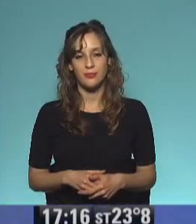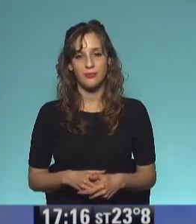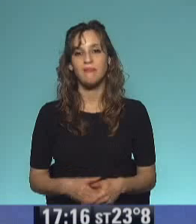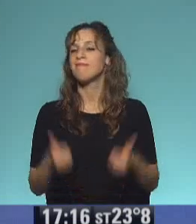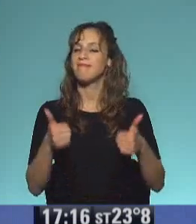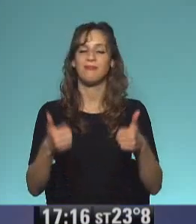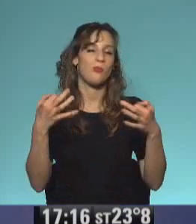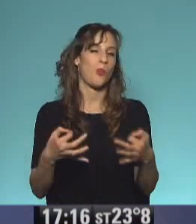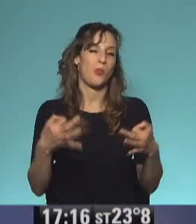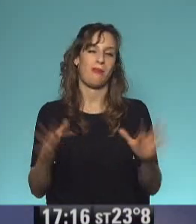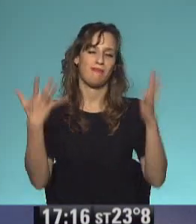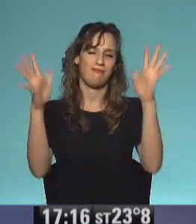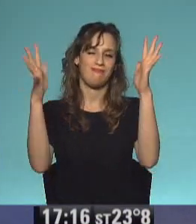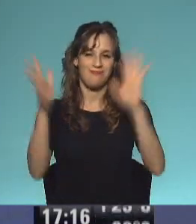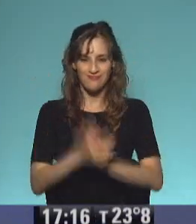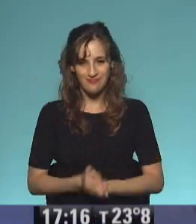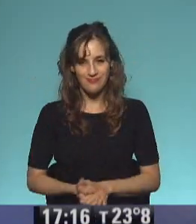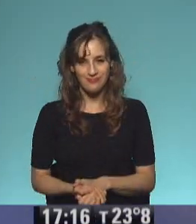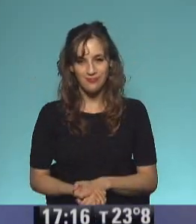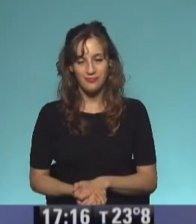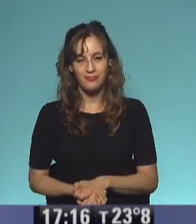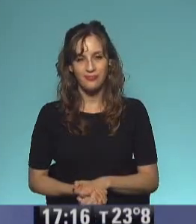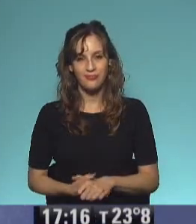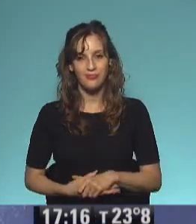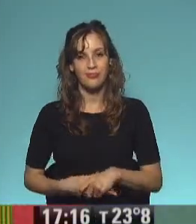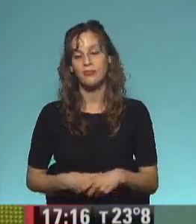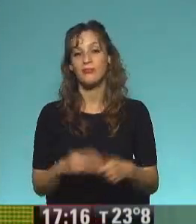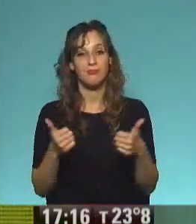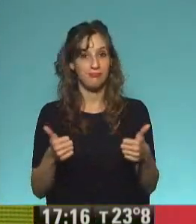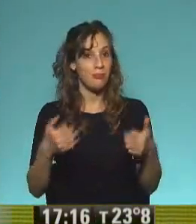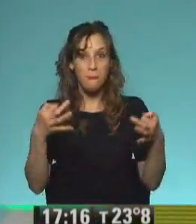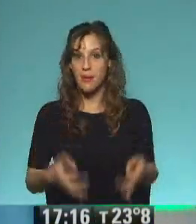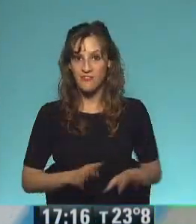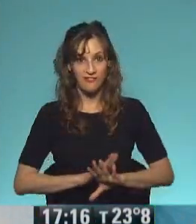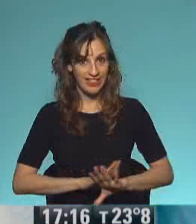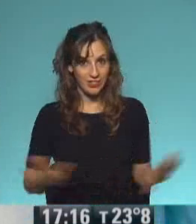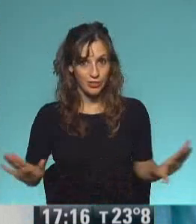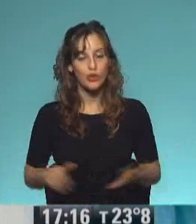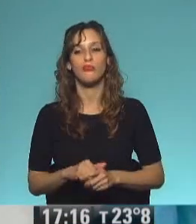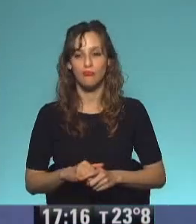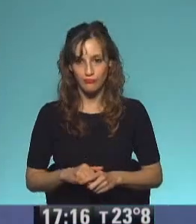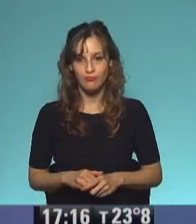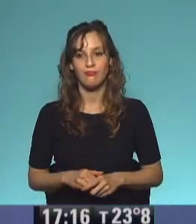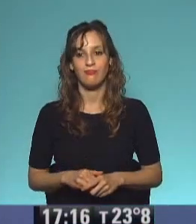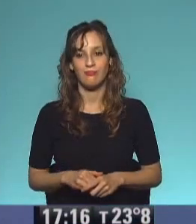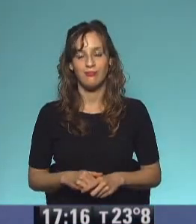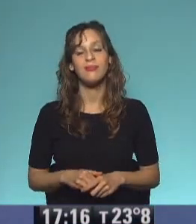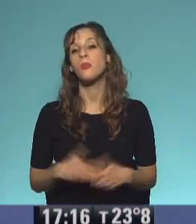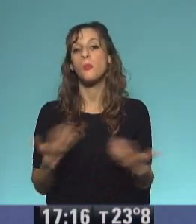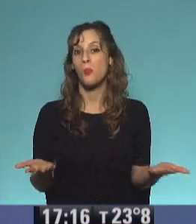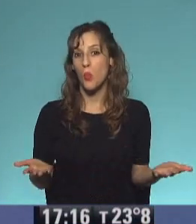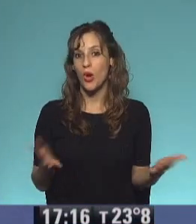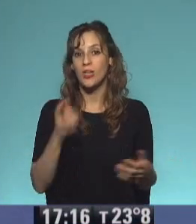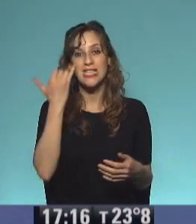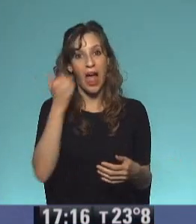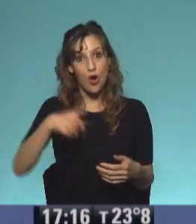Muy bien. Eso. Ya estamos bien entraditos en calor. Me parece que estamos